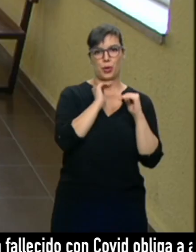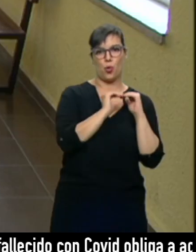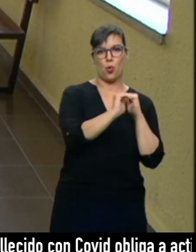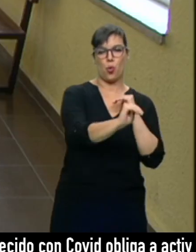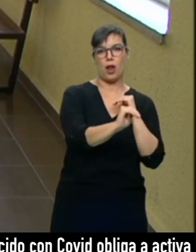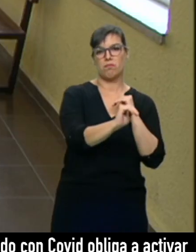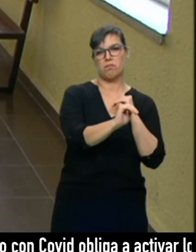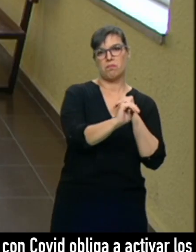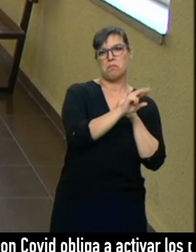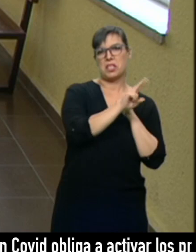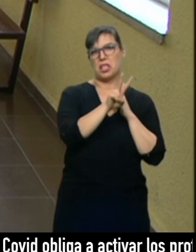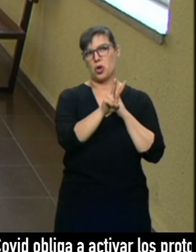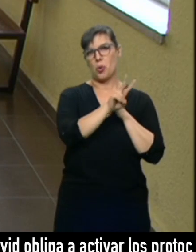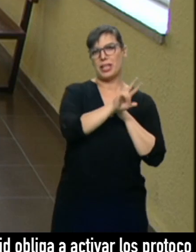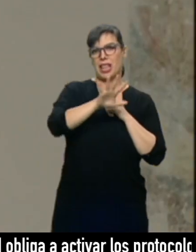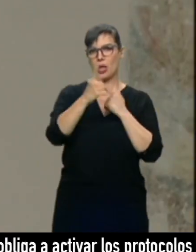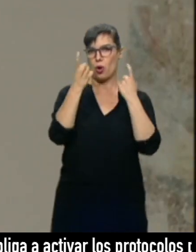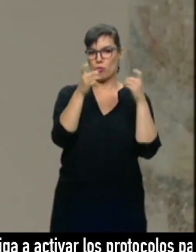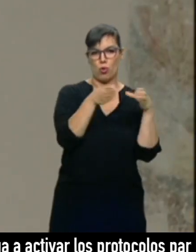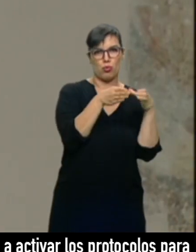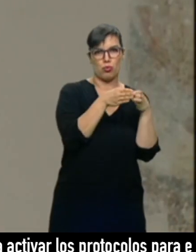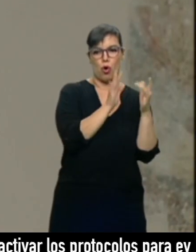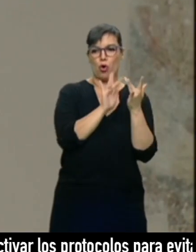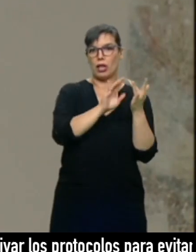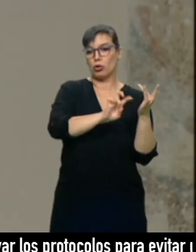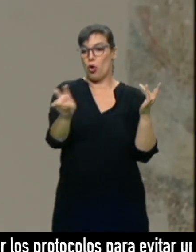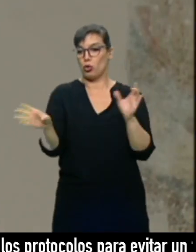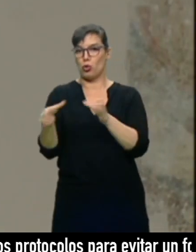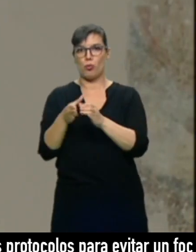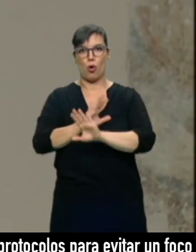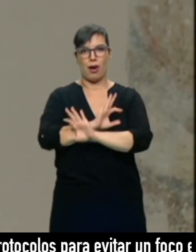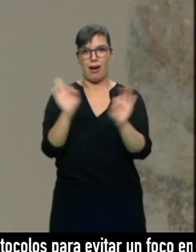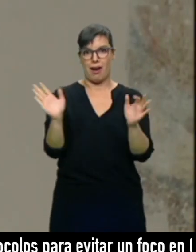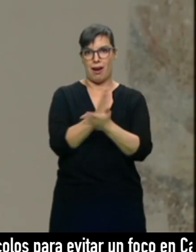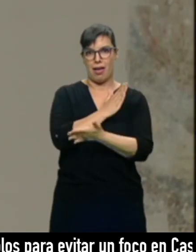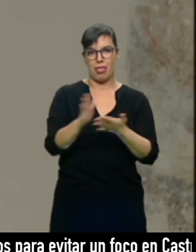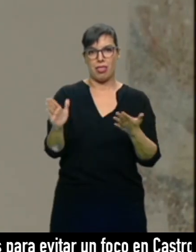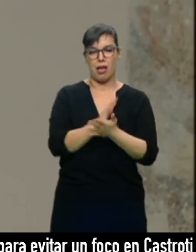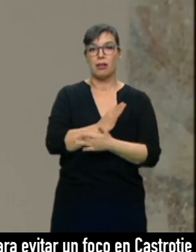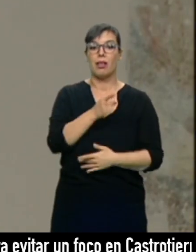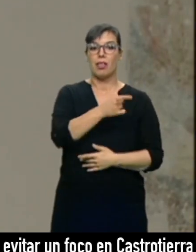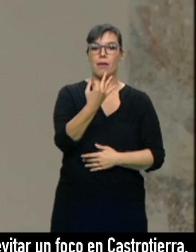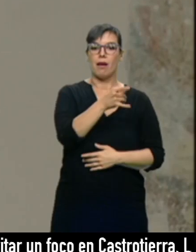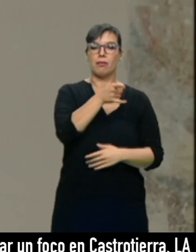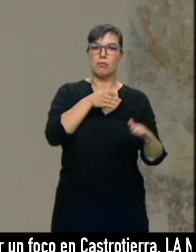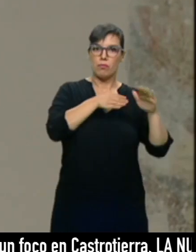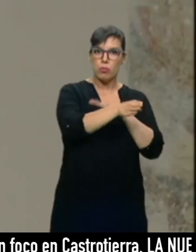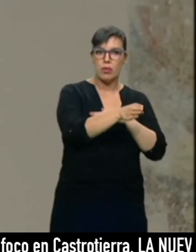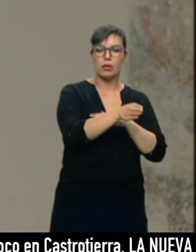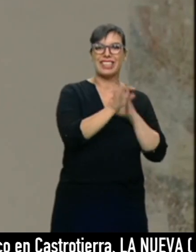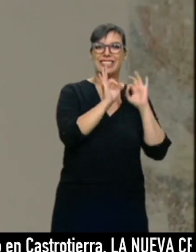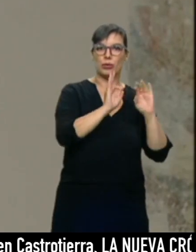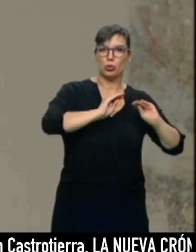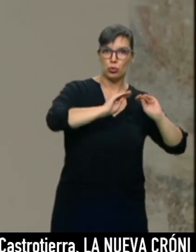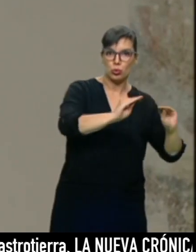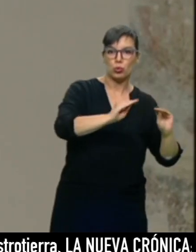25 alumnos sin contacto con el resto. Para ello, cada grupo estable de convivencia deberá tener asignado un acceso, zonas de paso,